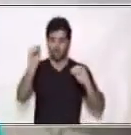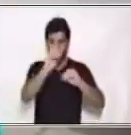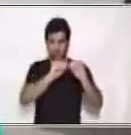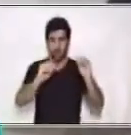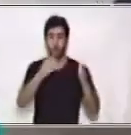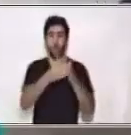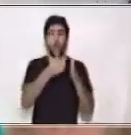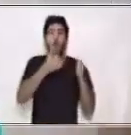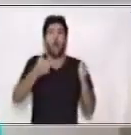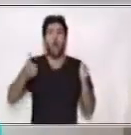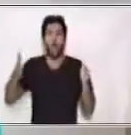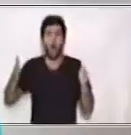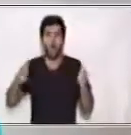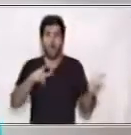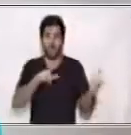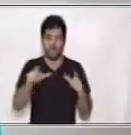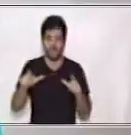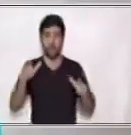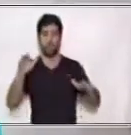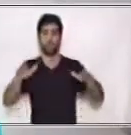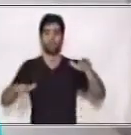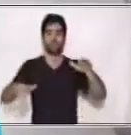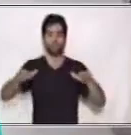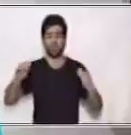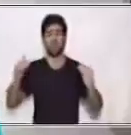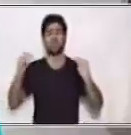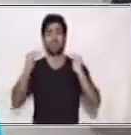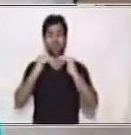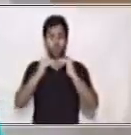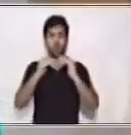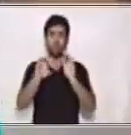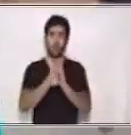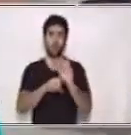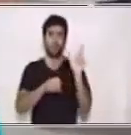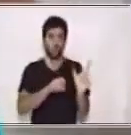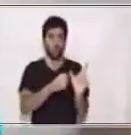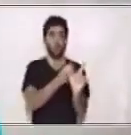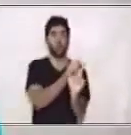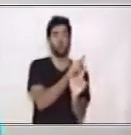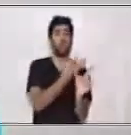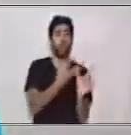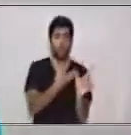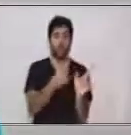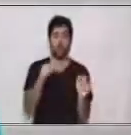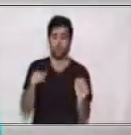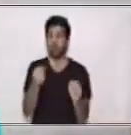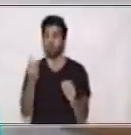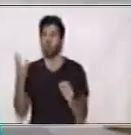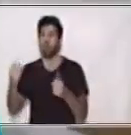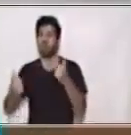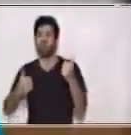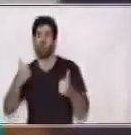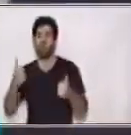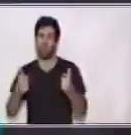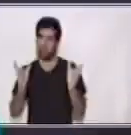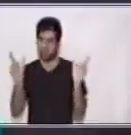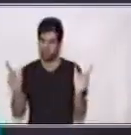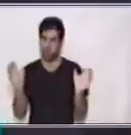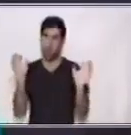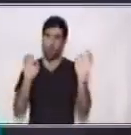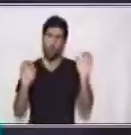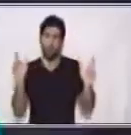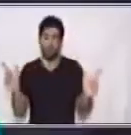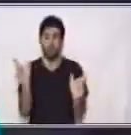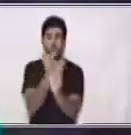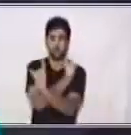ecuación balanceada. Términos semejantes de un lado, incógnitas del otro. Muy